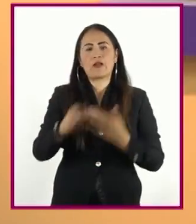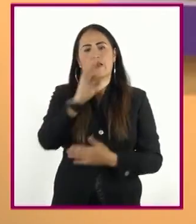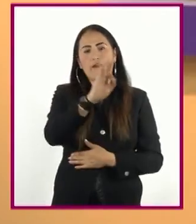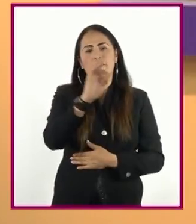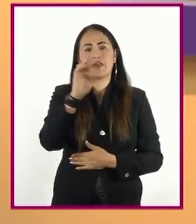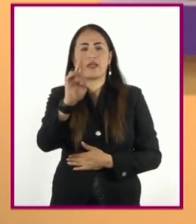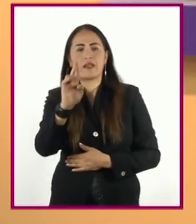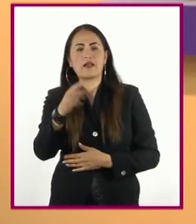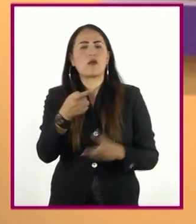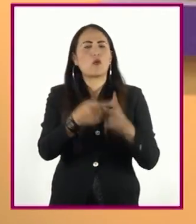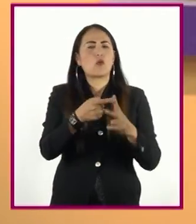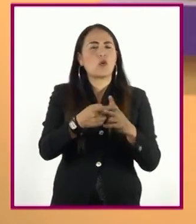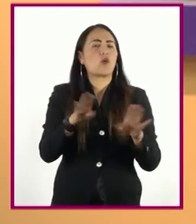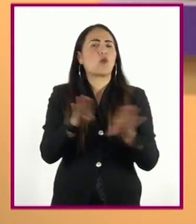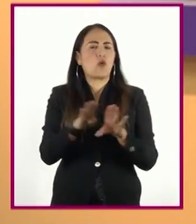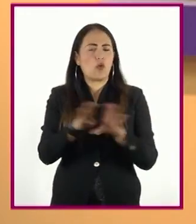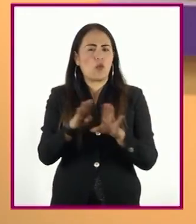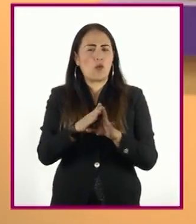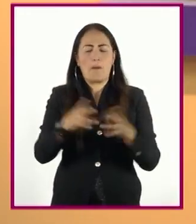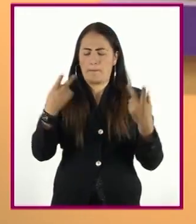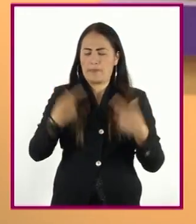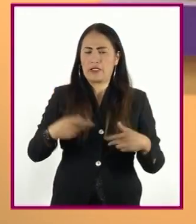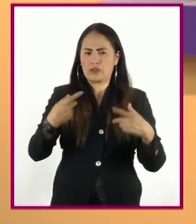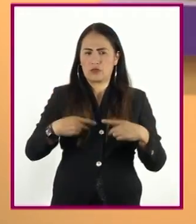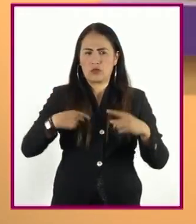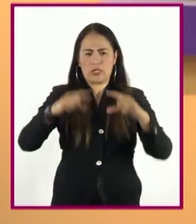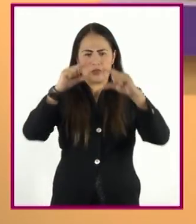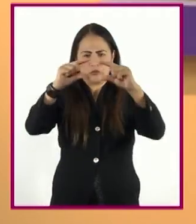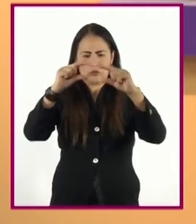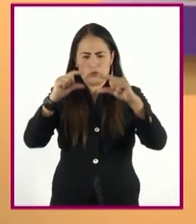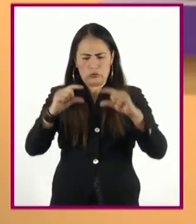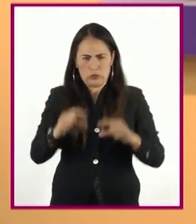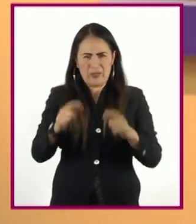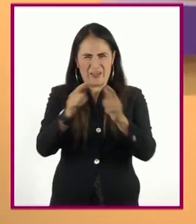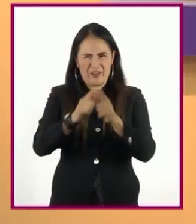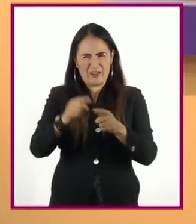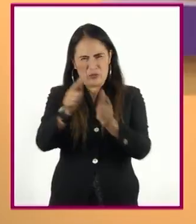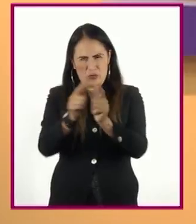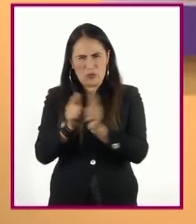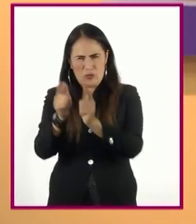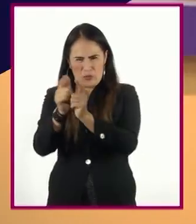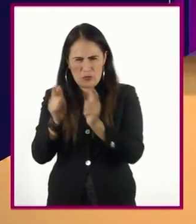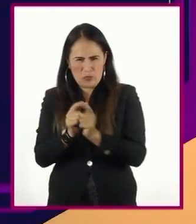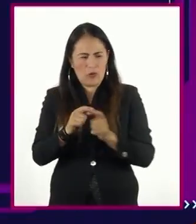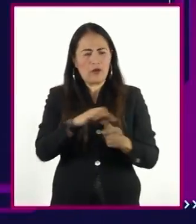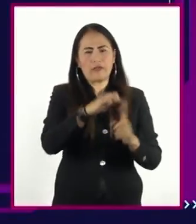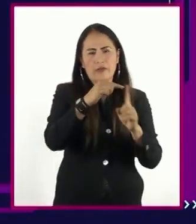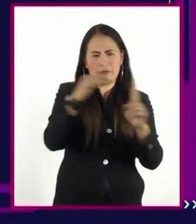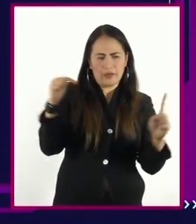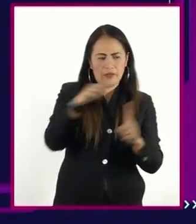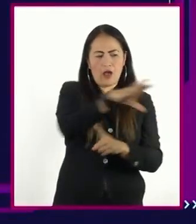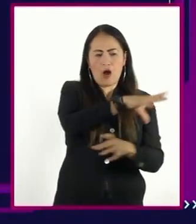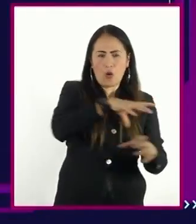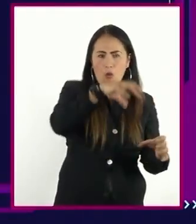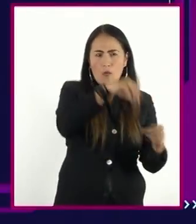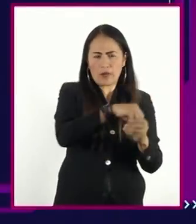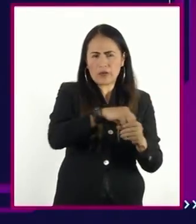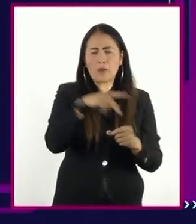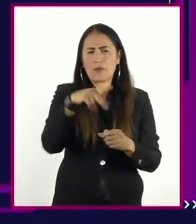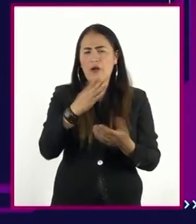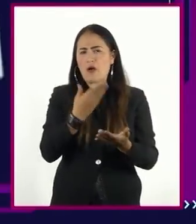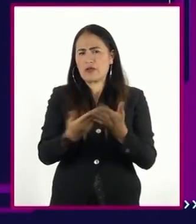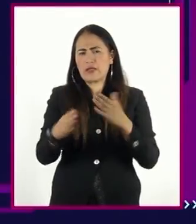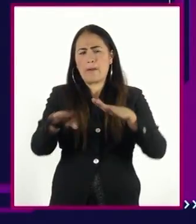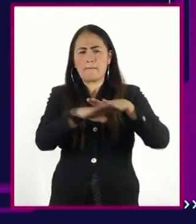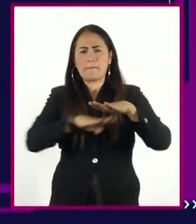vimos antes, se divide el número de personas de cada categoría entre el total. Pero como estamos trabajando con potencias de